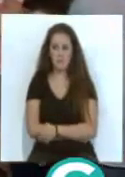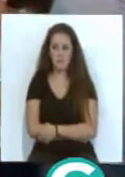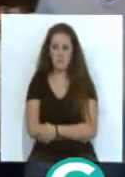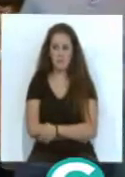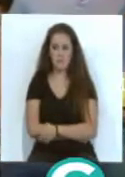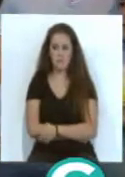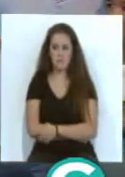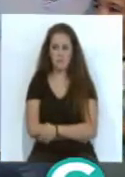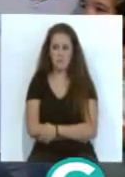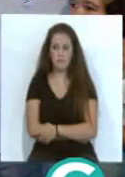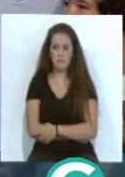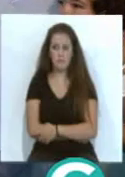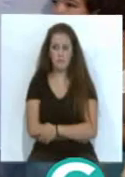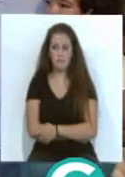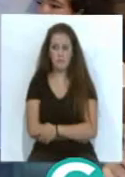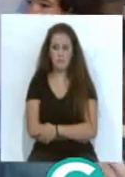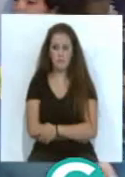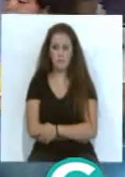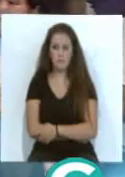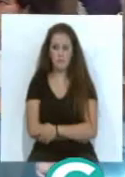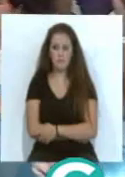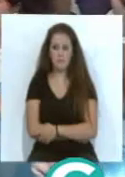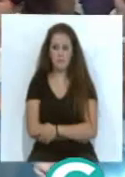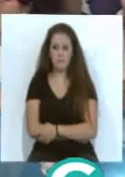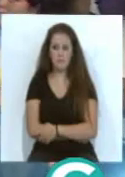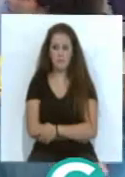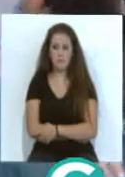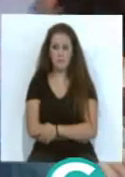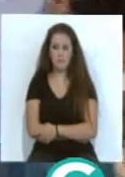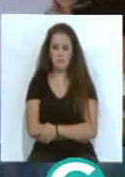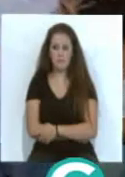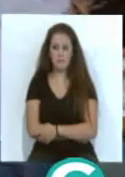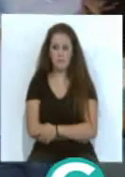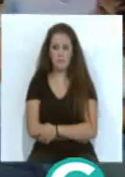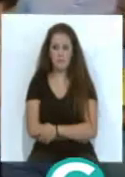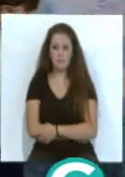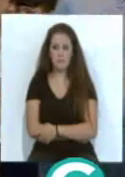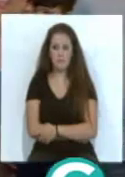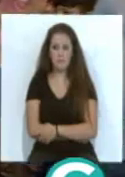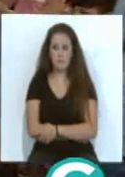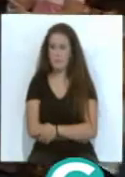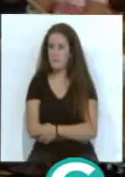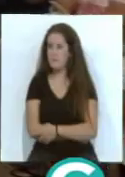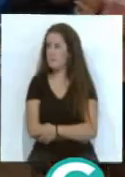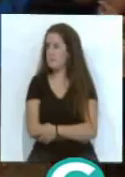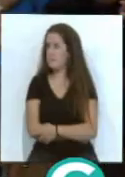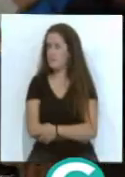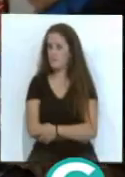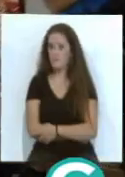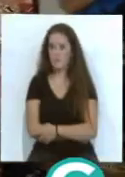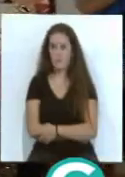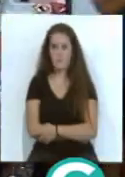carnavales. Tierra de Andalucía, de historia sufría, curada con